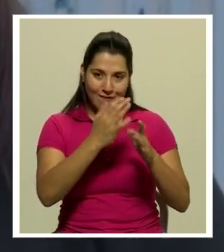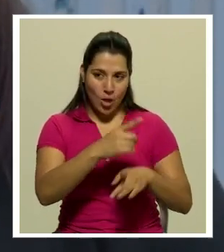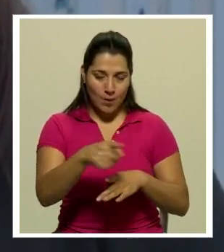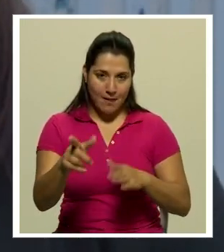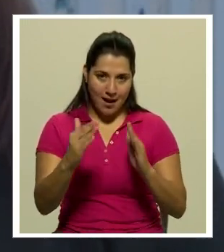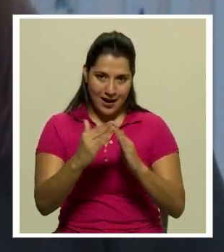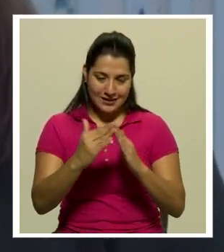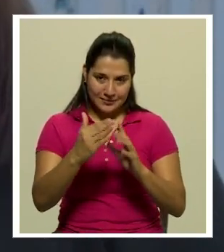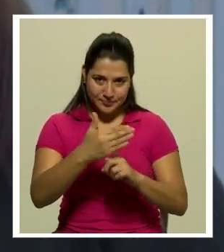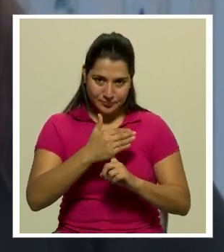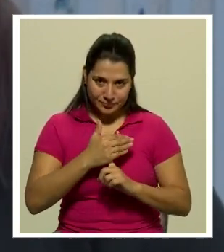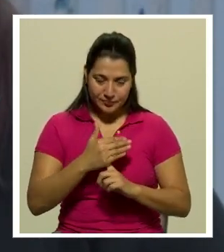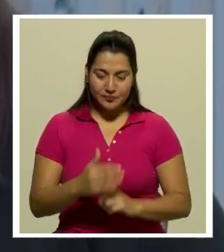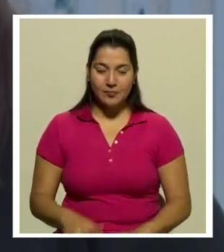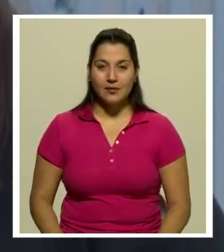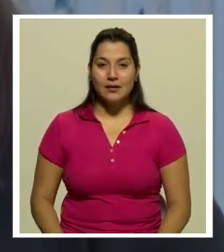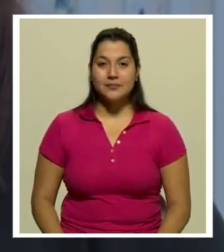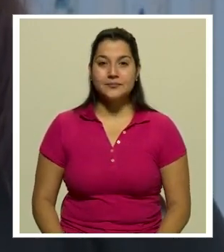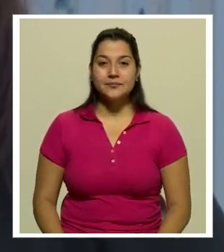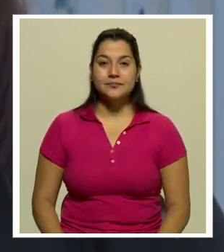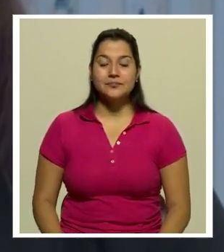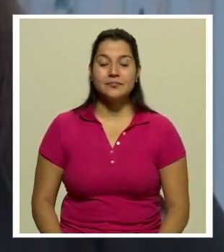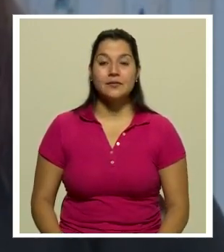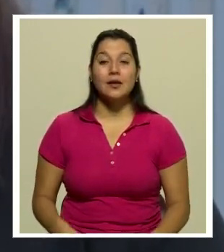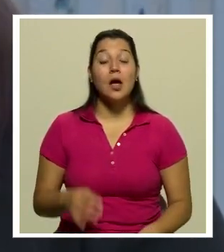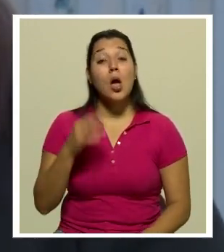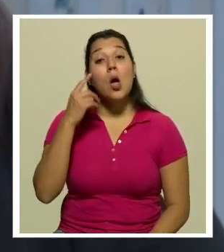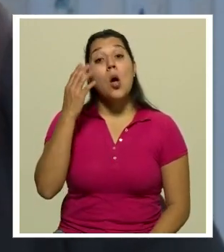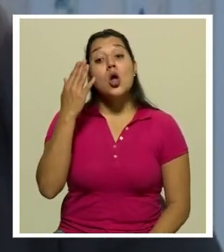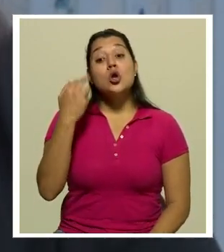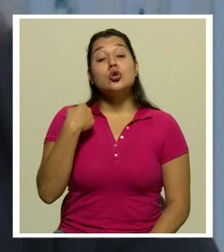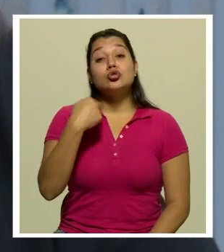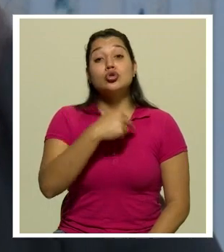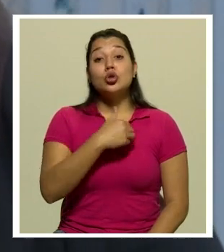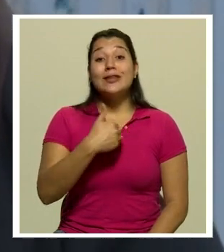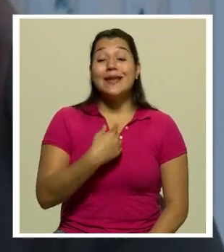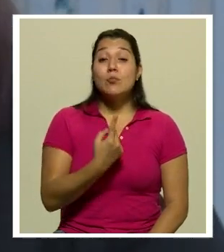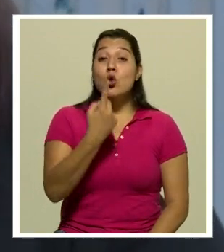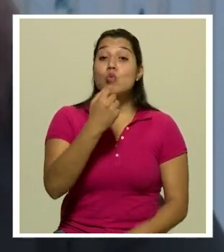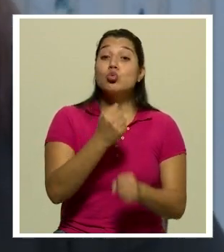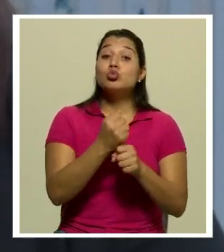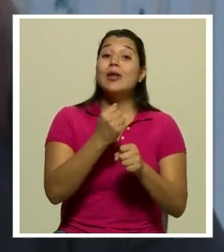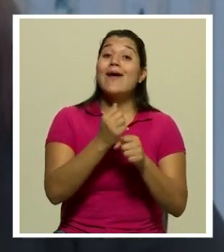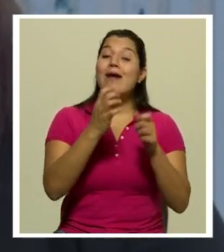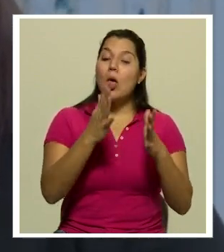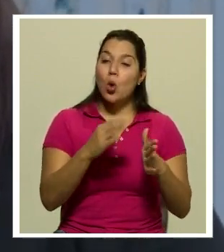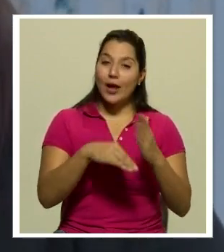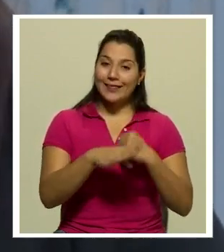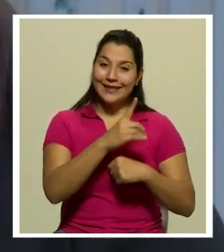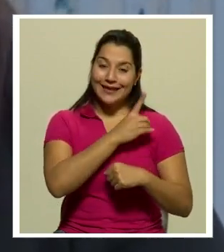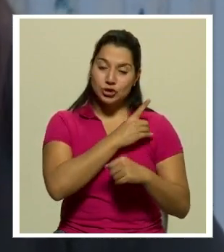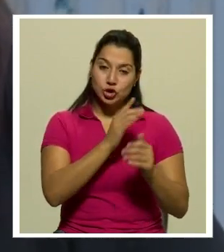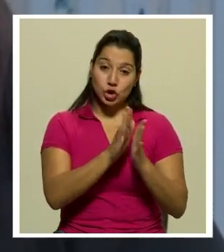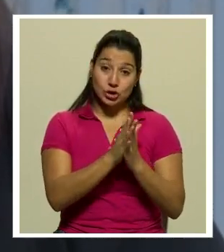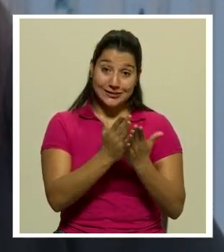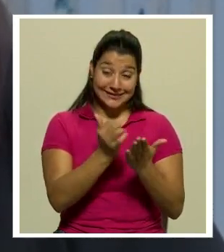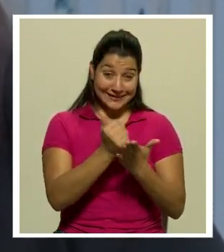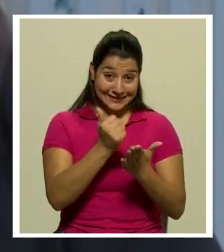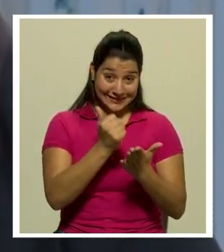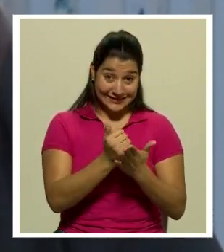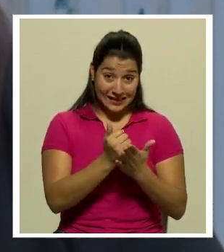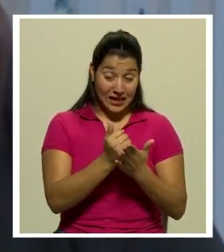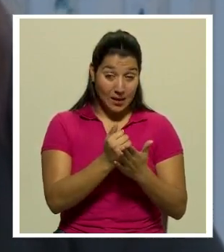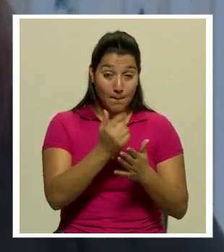contagio, tanto así que debido a que tenemos un funcionario de migración administrativo también positivo, el edificio